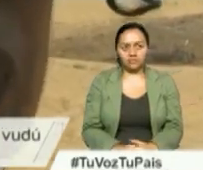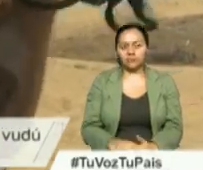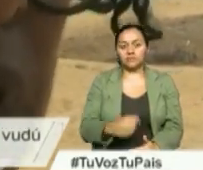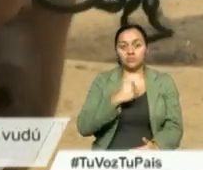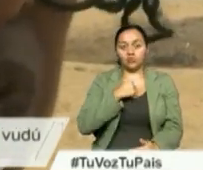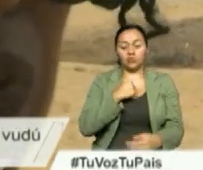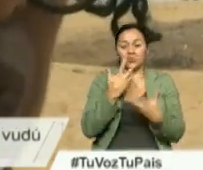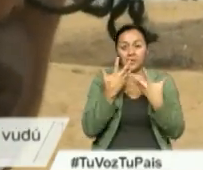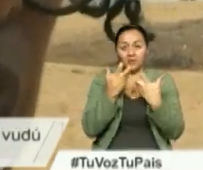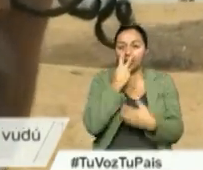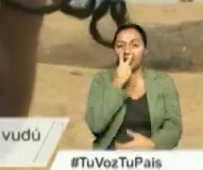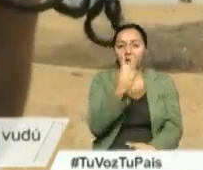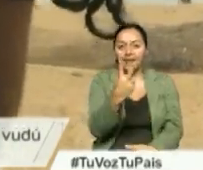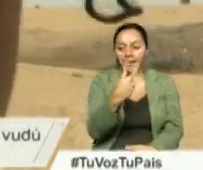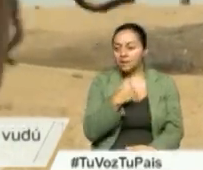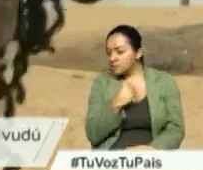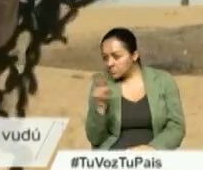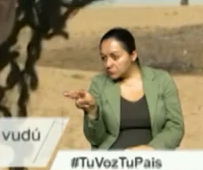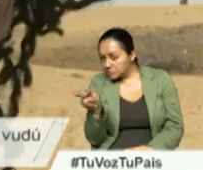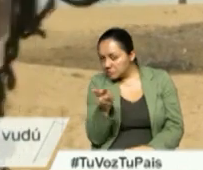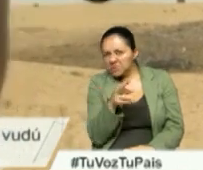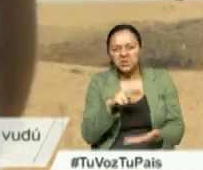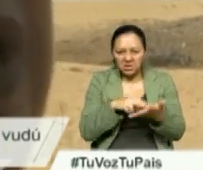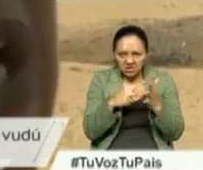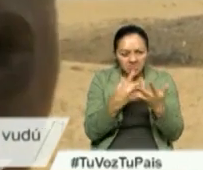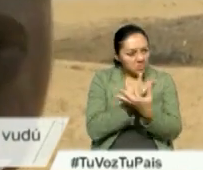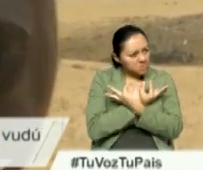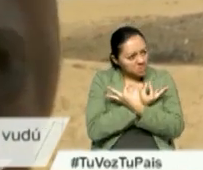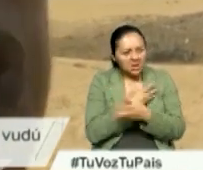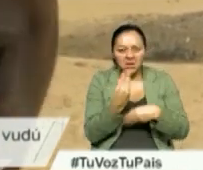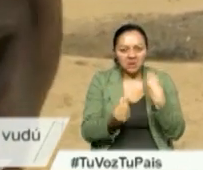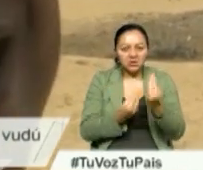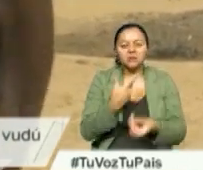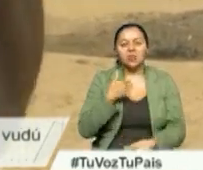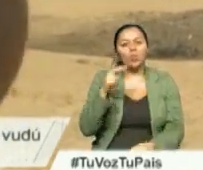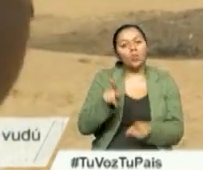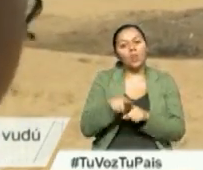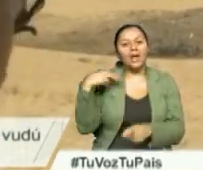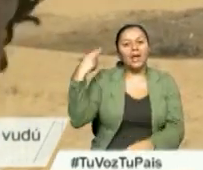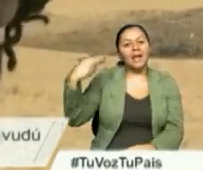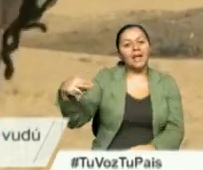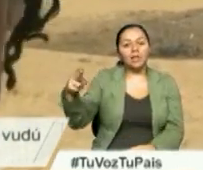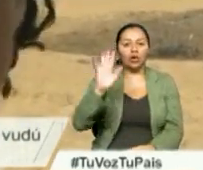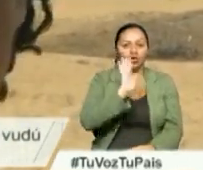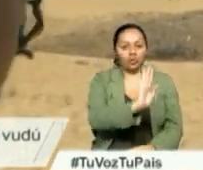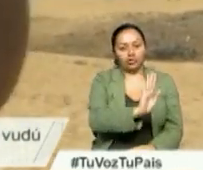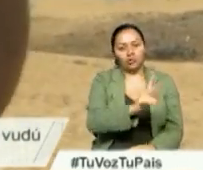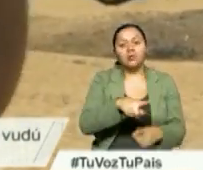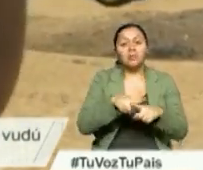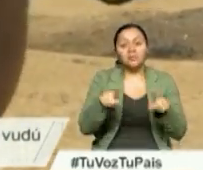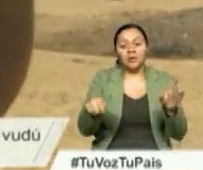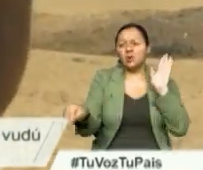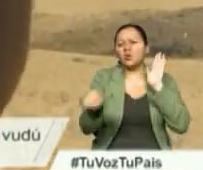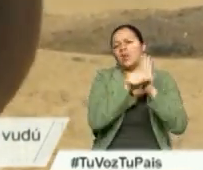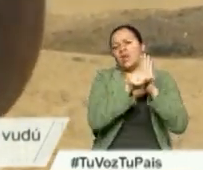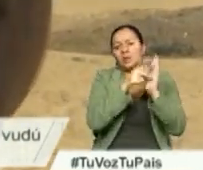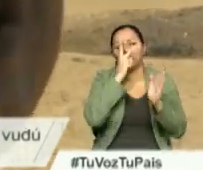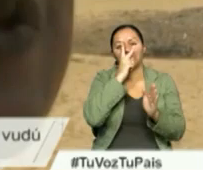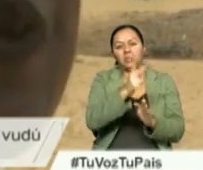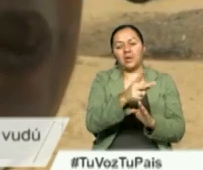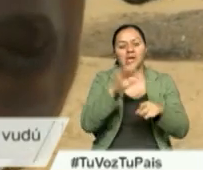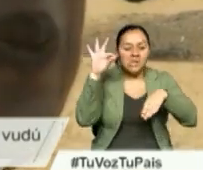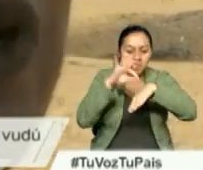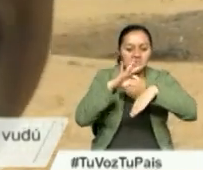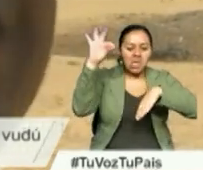Quería ver por mí misma lo que es el vudú. Aquí es una religión nacional y no el aspecto negativo de clavar alfileres